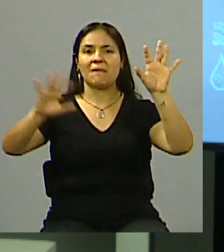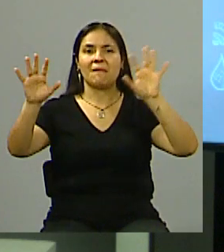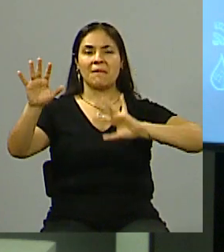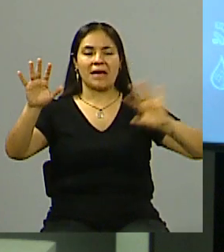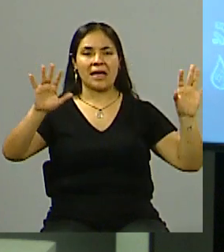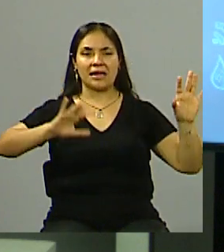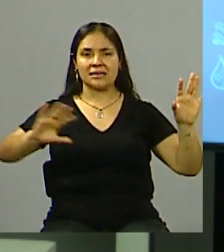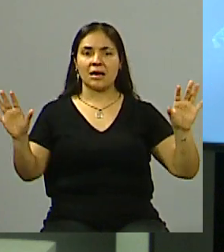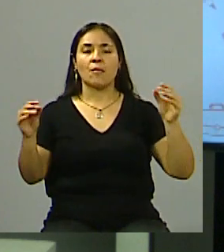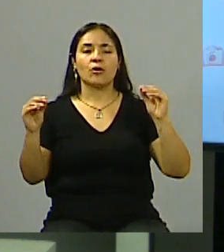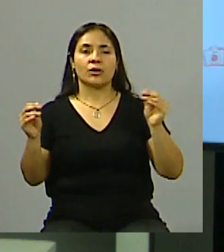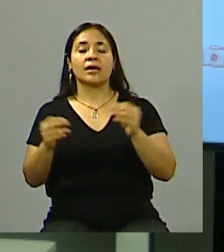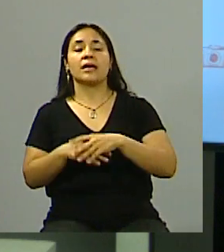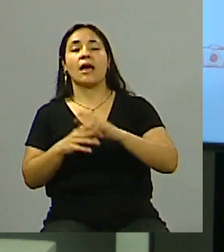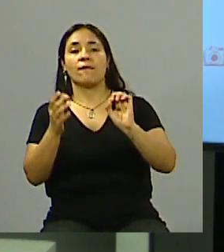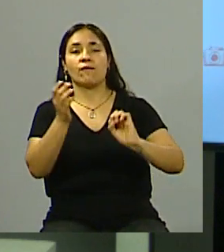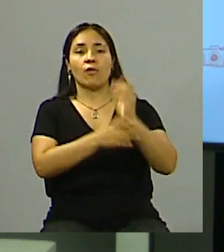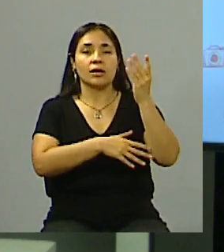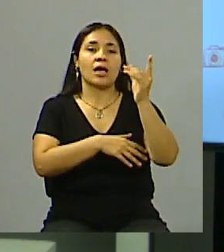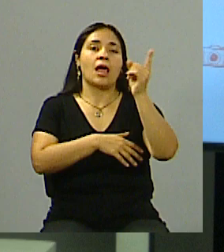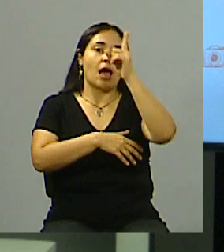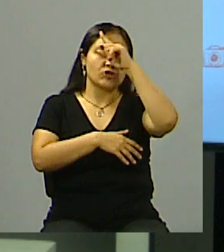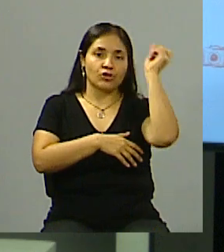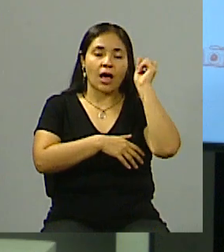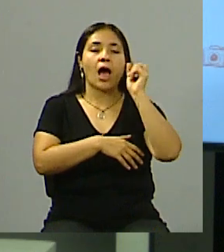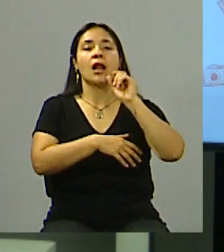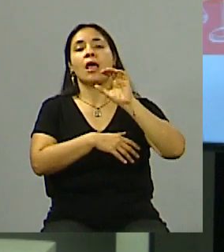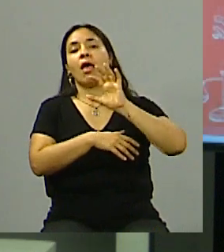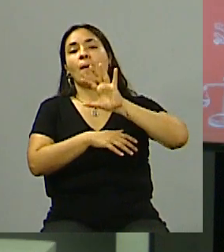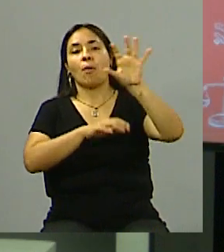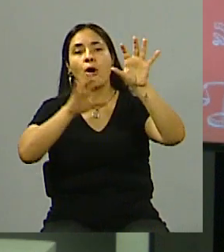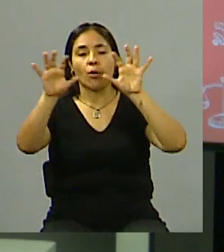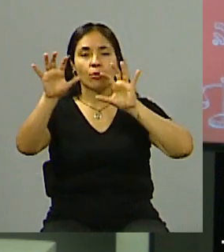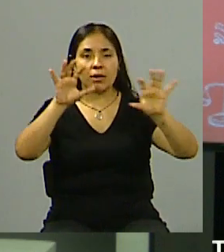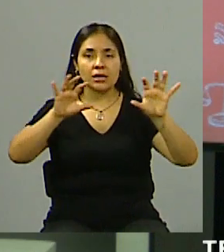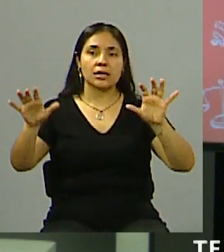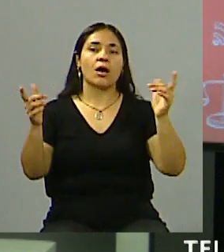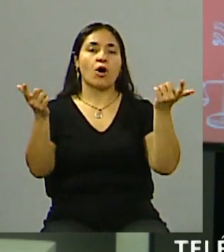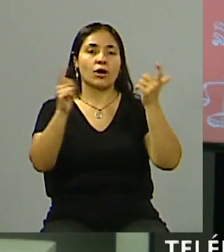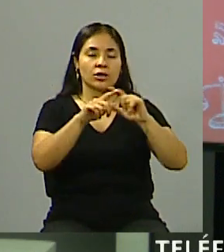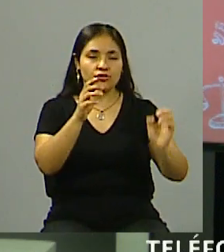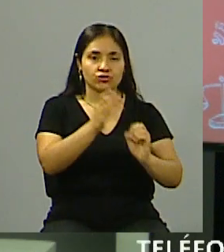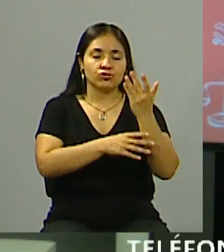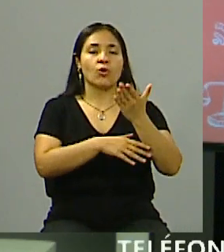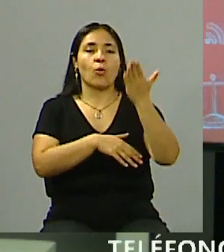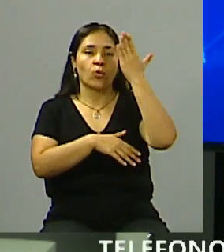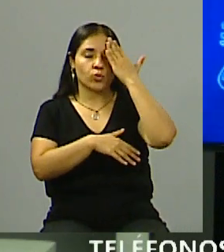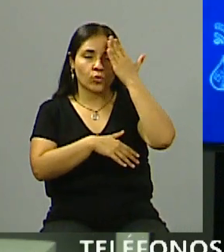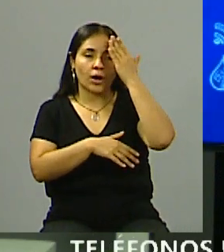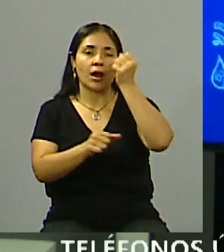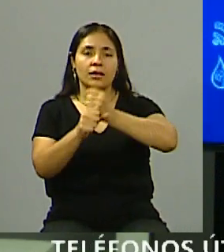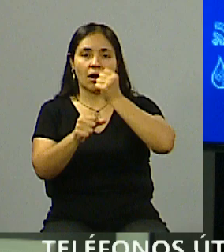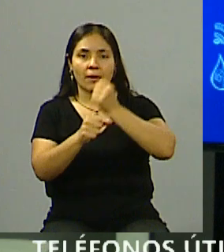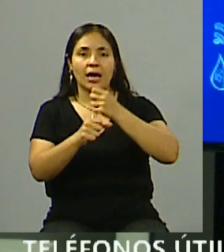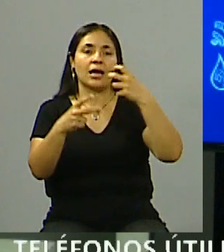del Estado Nacional, de estados provinciales, de estados locales, pero también de organizaciones sociales, culturales, de trabajadores,